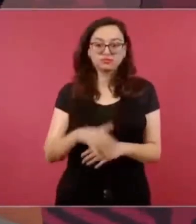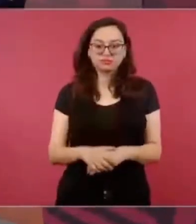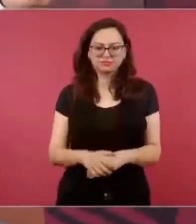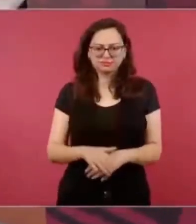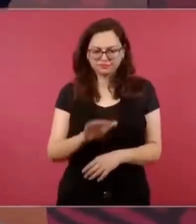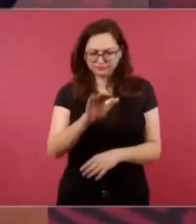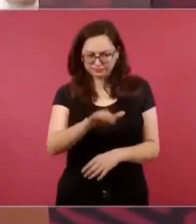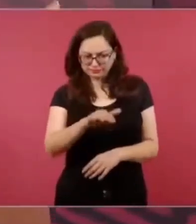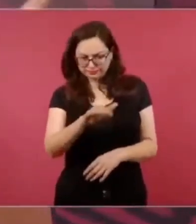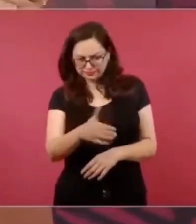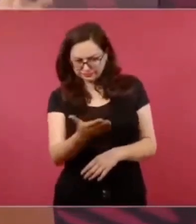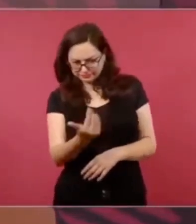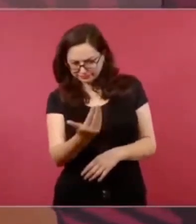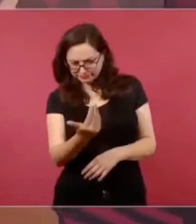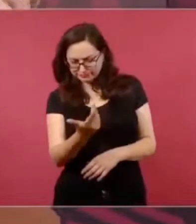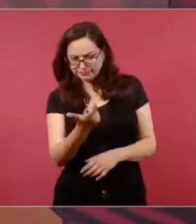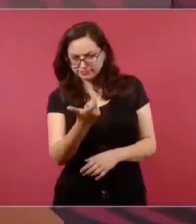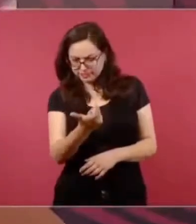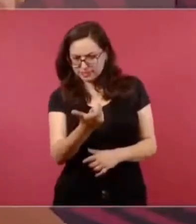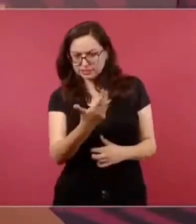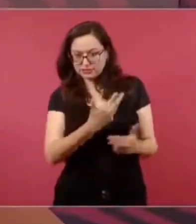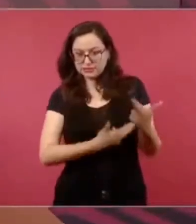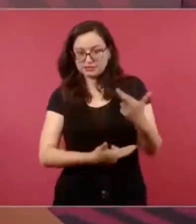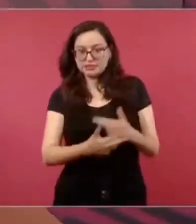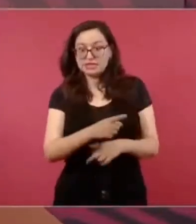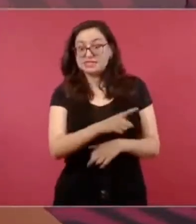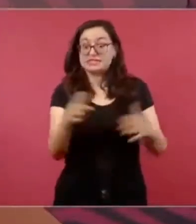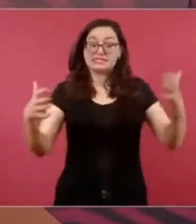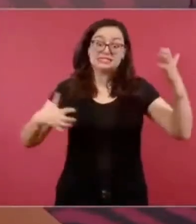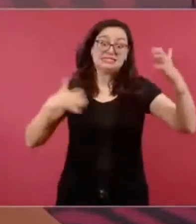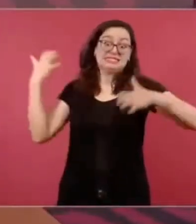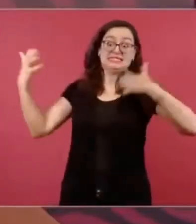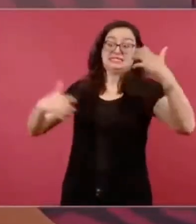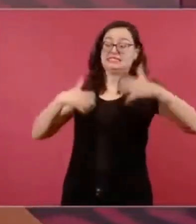porque imagínense todo ese dinero